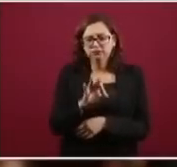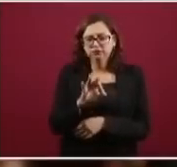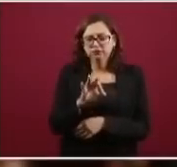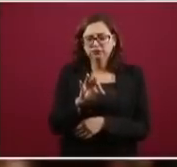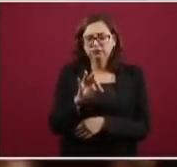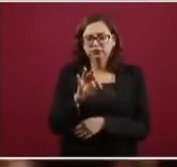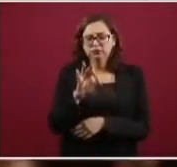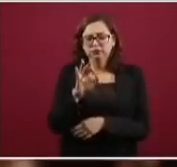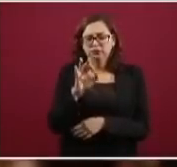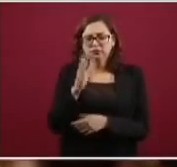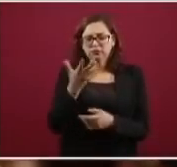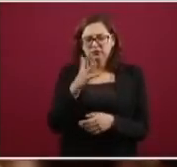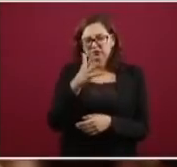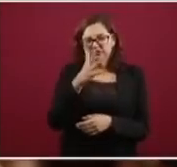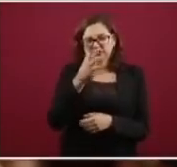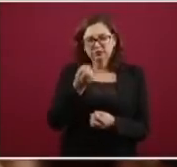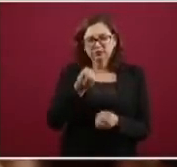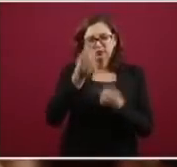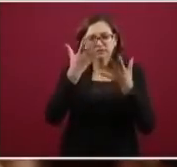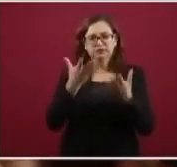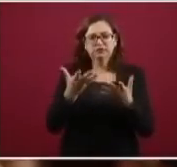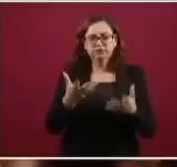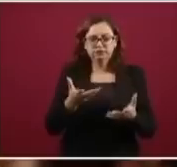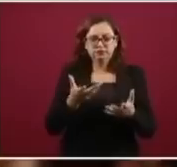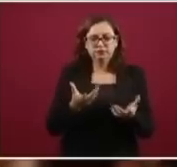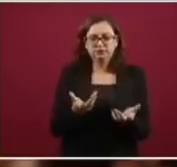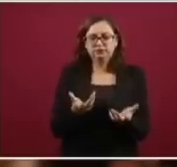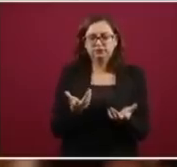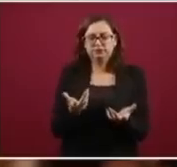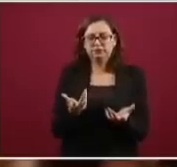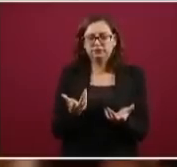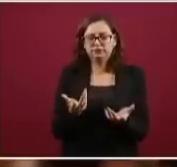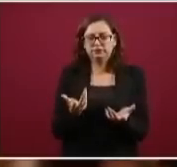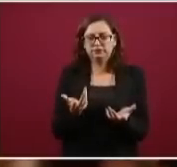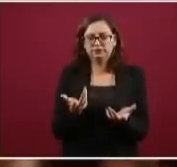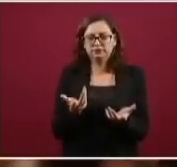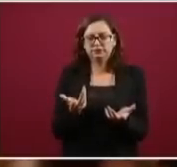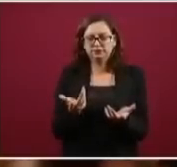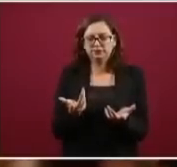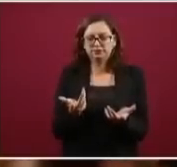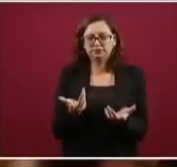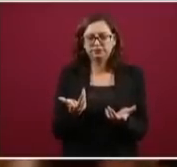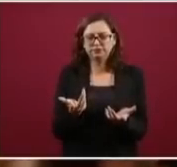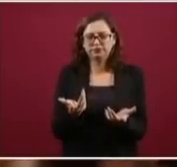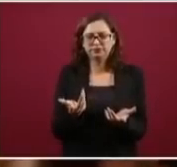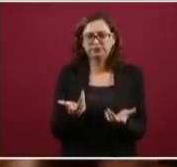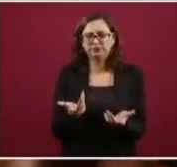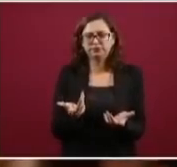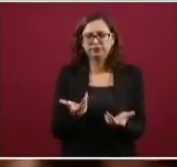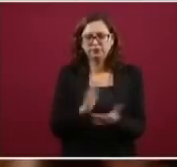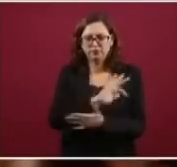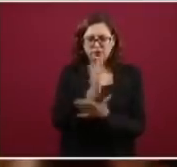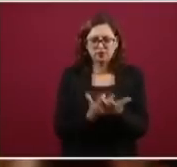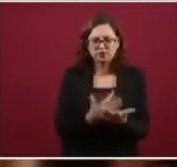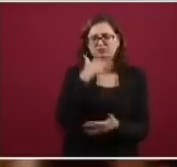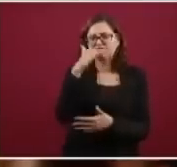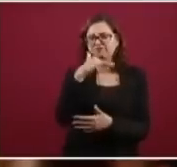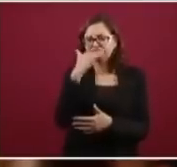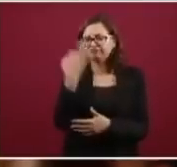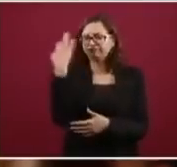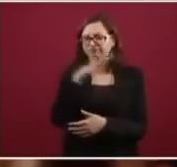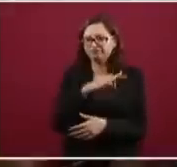de aquí más o menos cuánto equivale por el combate las facturas y la